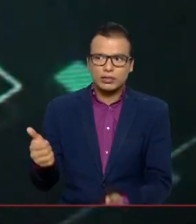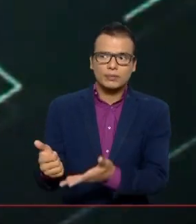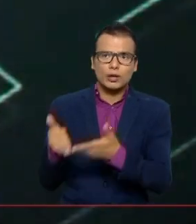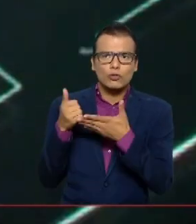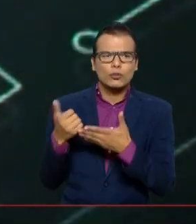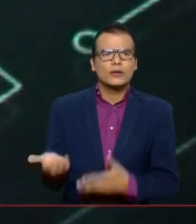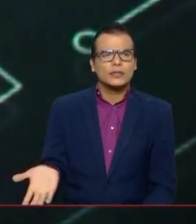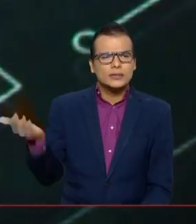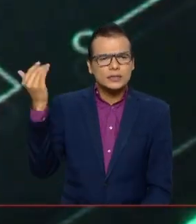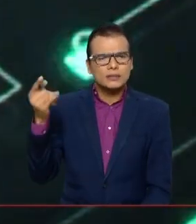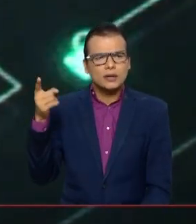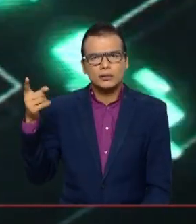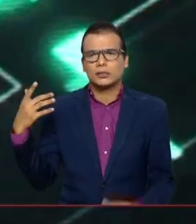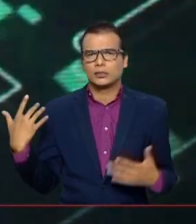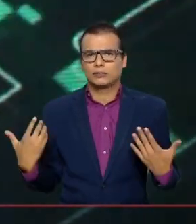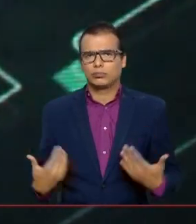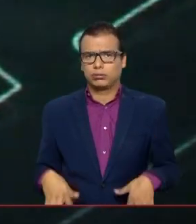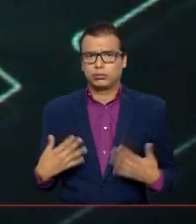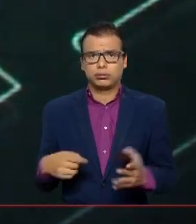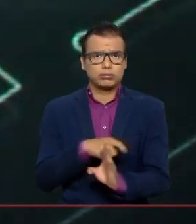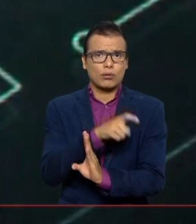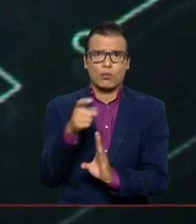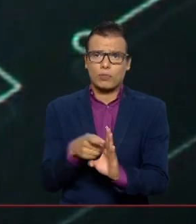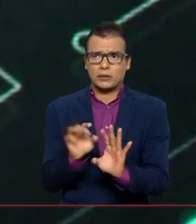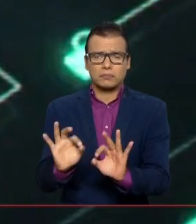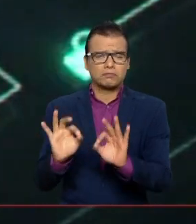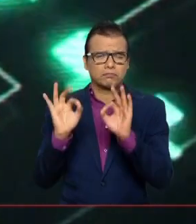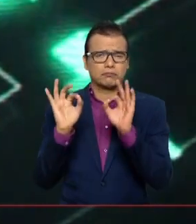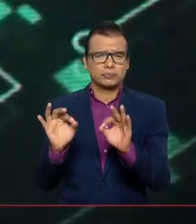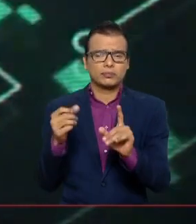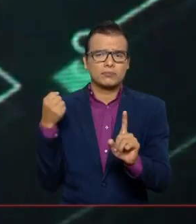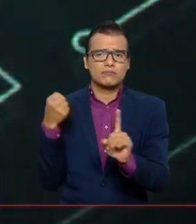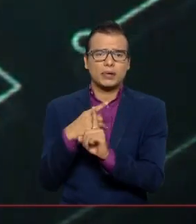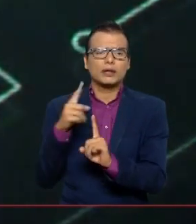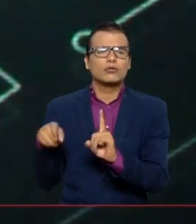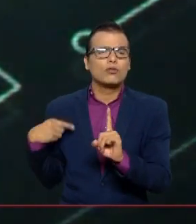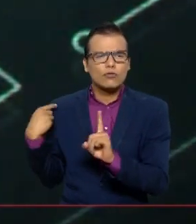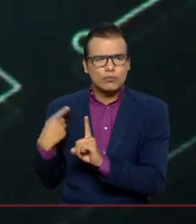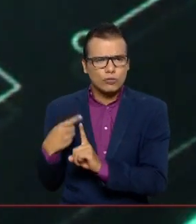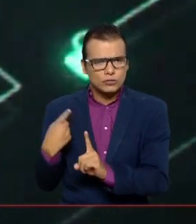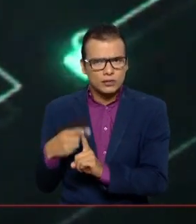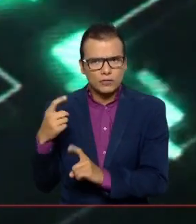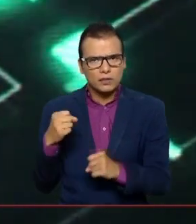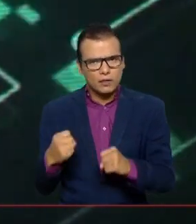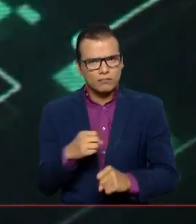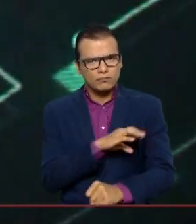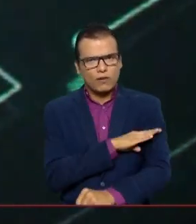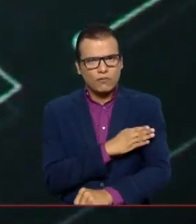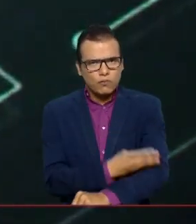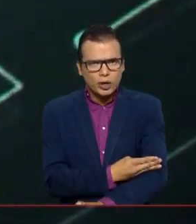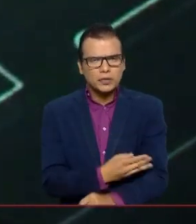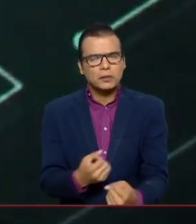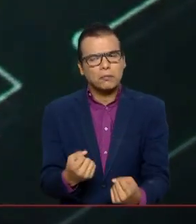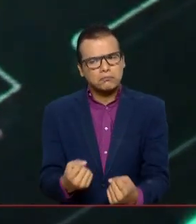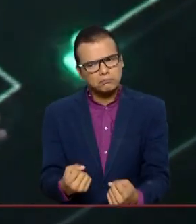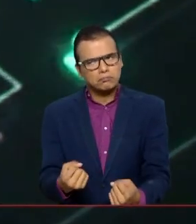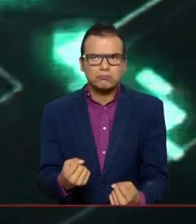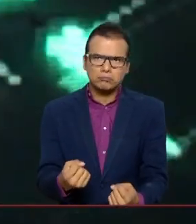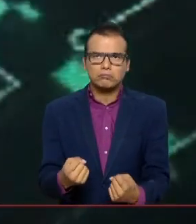sus múltiples ventajas y beneficios que tiene en materia de construcción como es ser resistente liviano